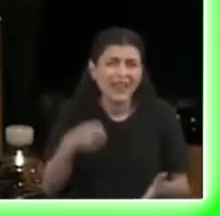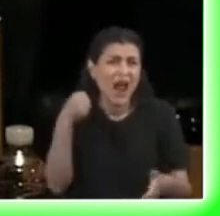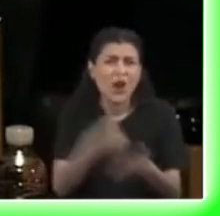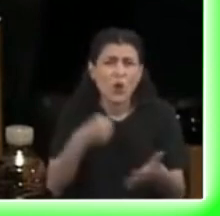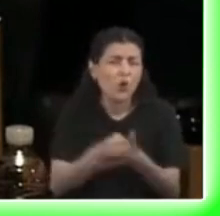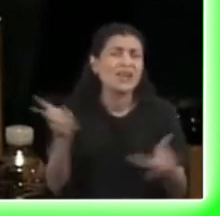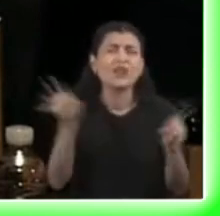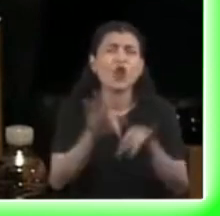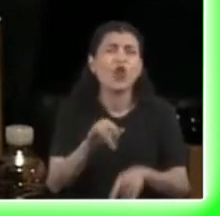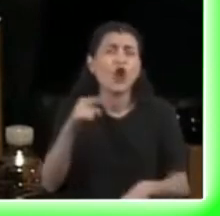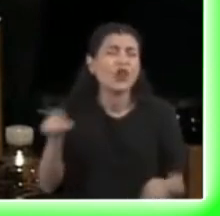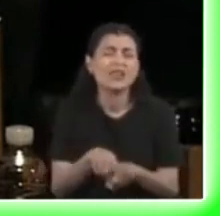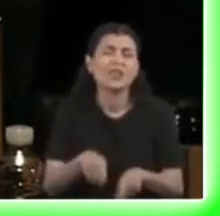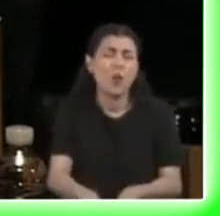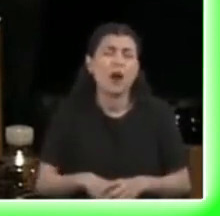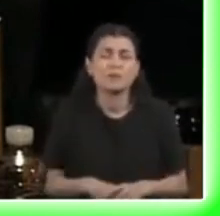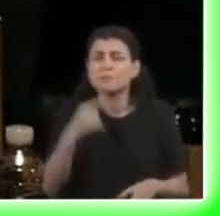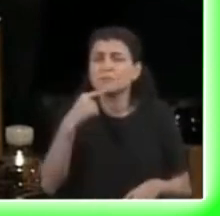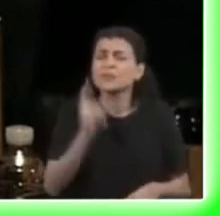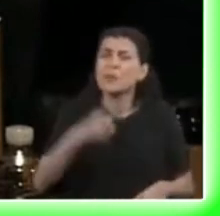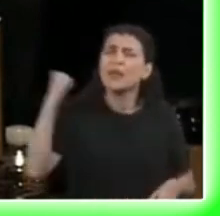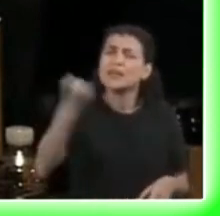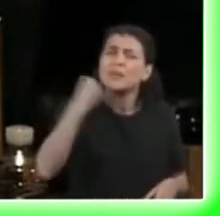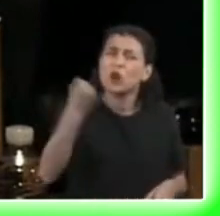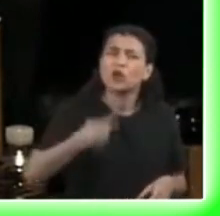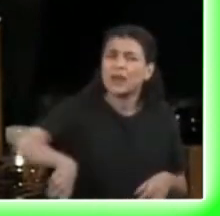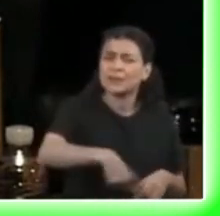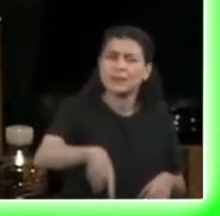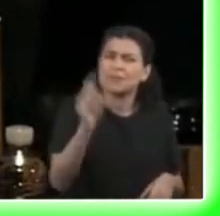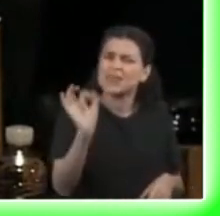también es importante conocer sobre lo que fue